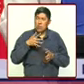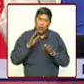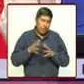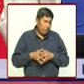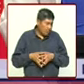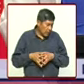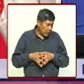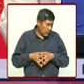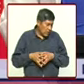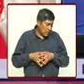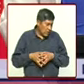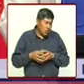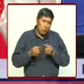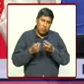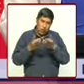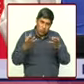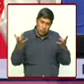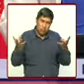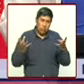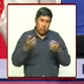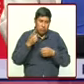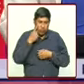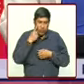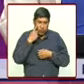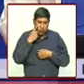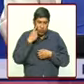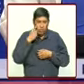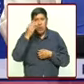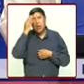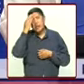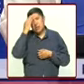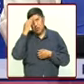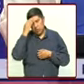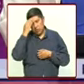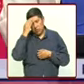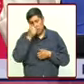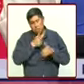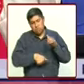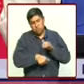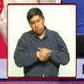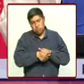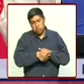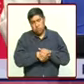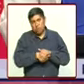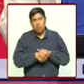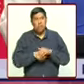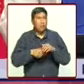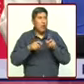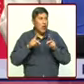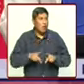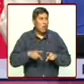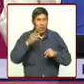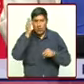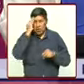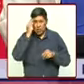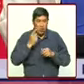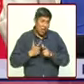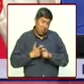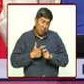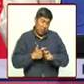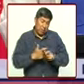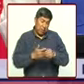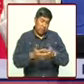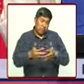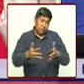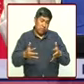Bueno, la gran mayoría sabe qué es lo que tiene que hacer. La gente está bien educada, sabe que tiene que correr a los